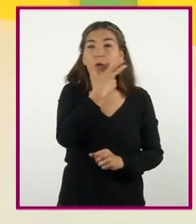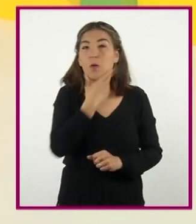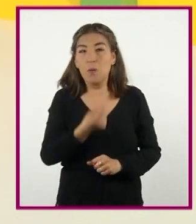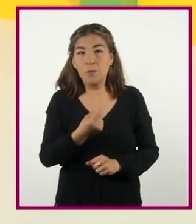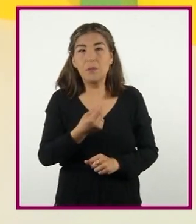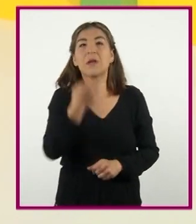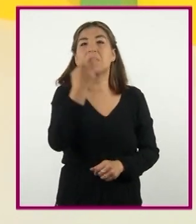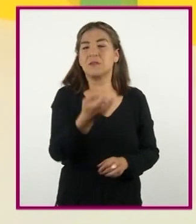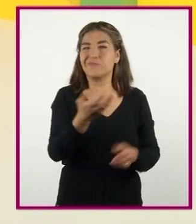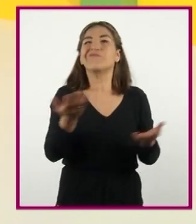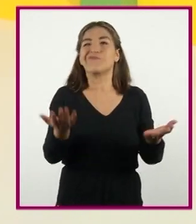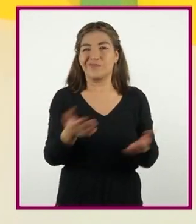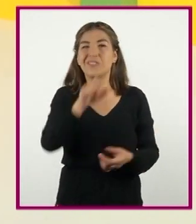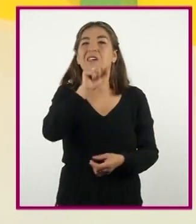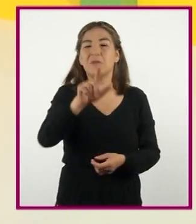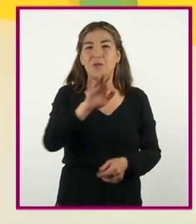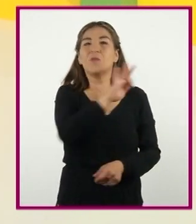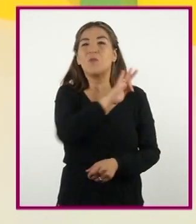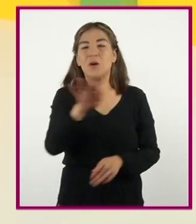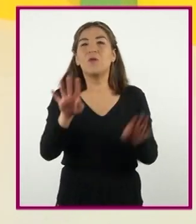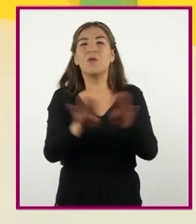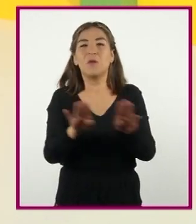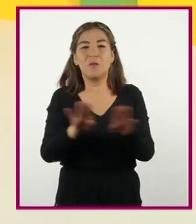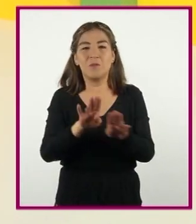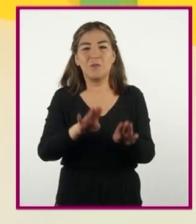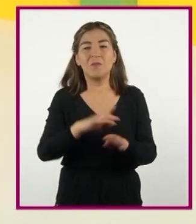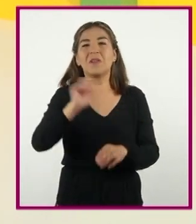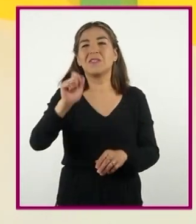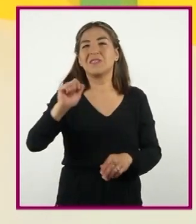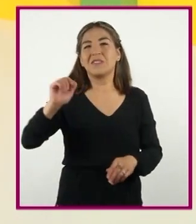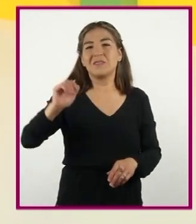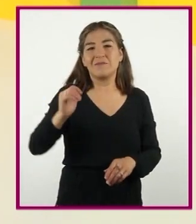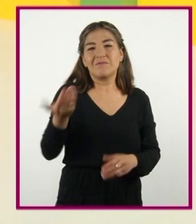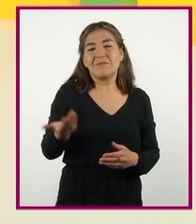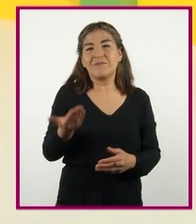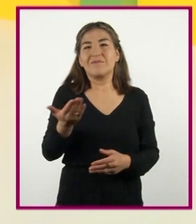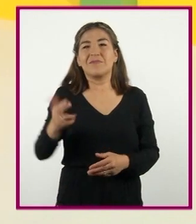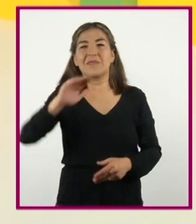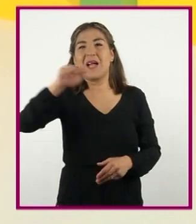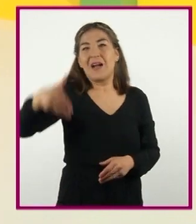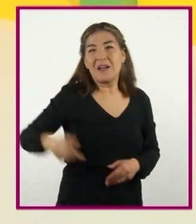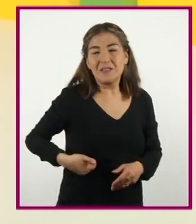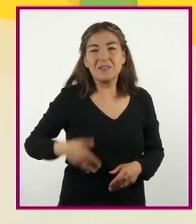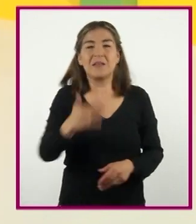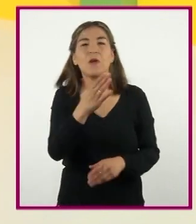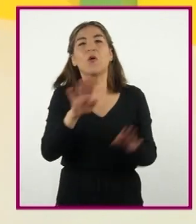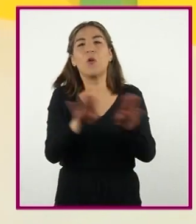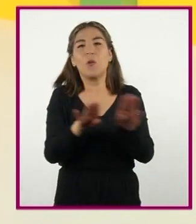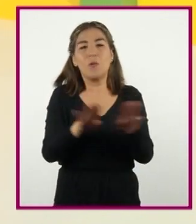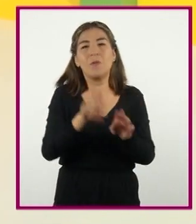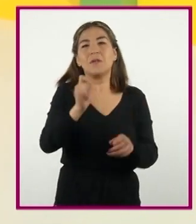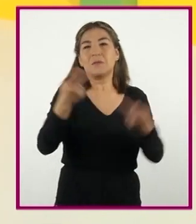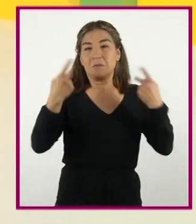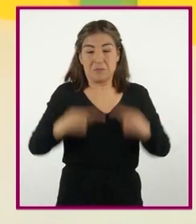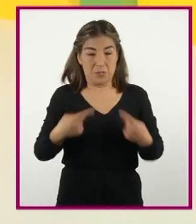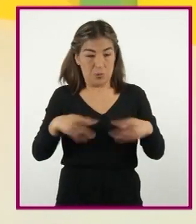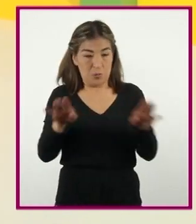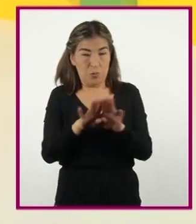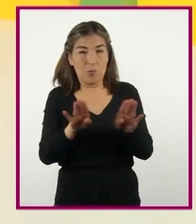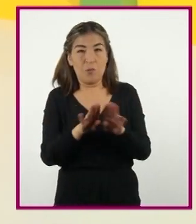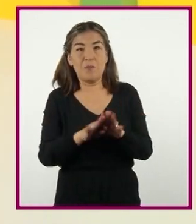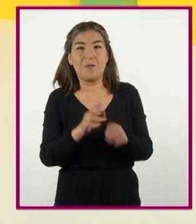mujer, afecta de alguna manera a todas y todos, además de que, por el hecho de ser seres